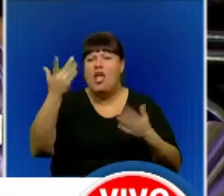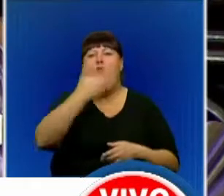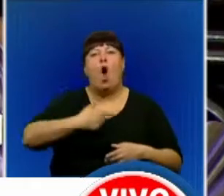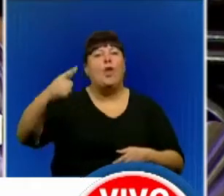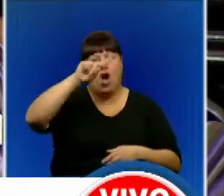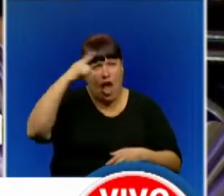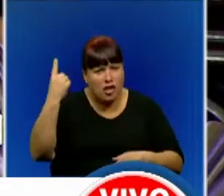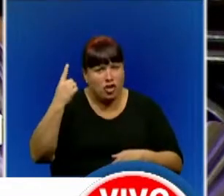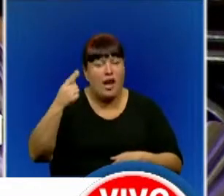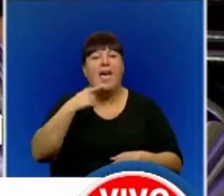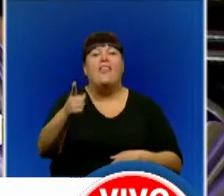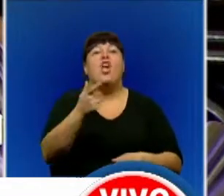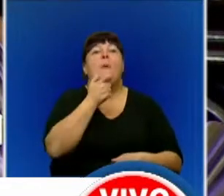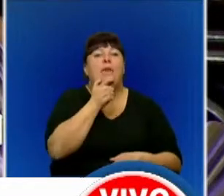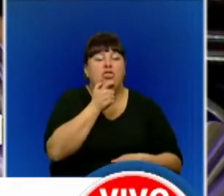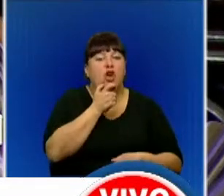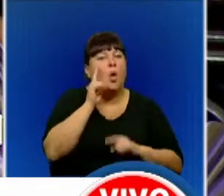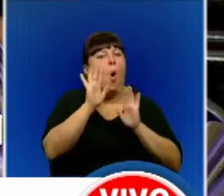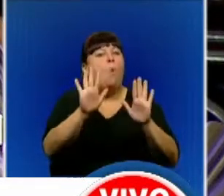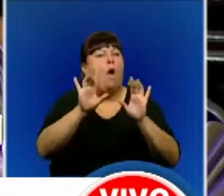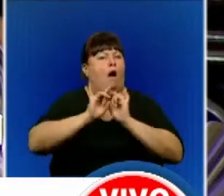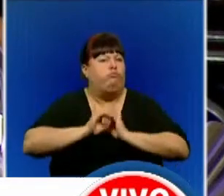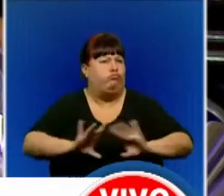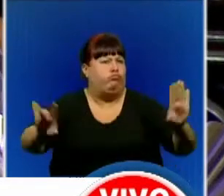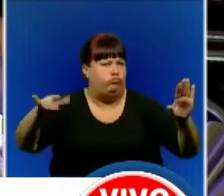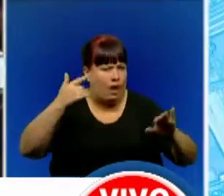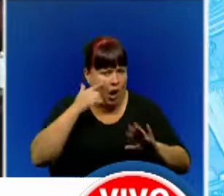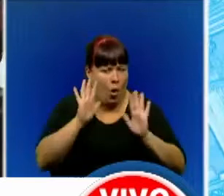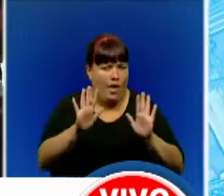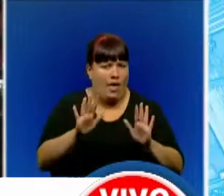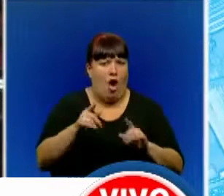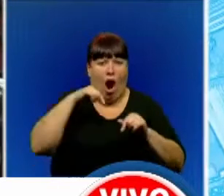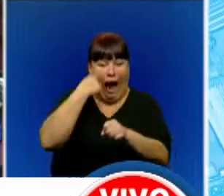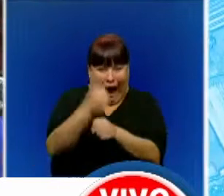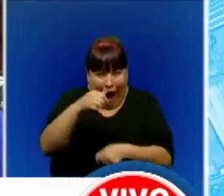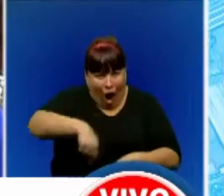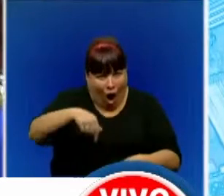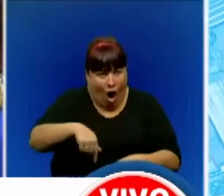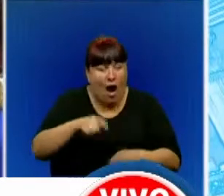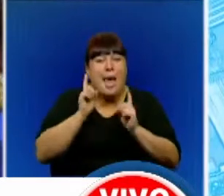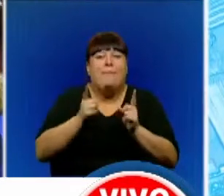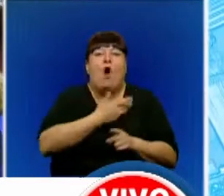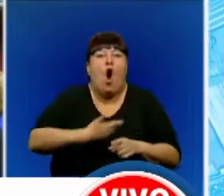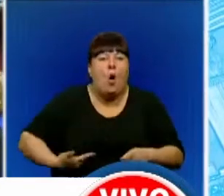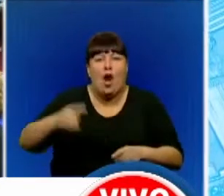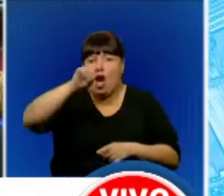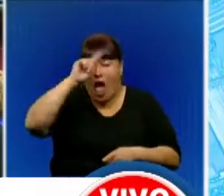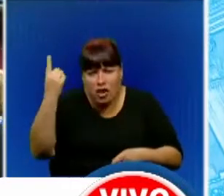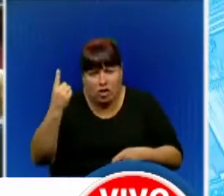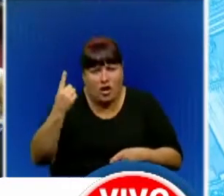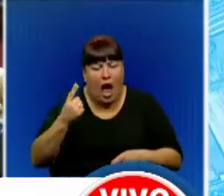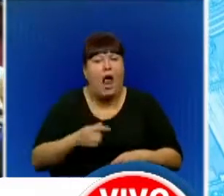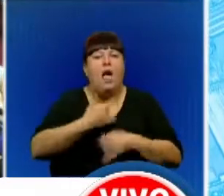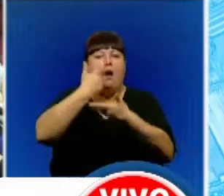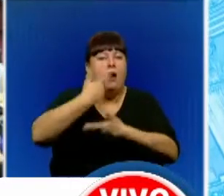Nacional ponía a mi provincia en alerta epidemiológica. En el día de hoy, el mismo Gobierno Nacional